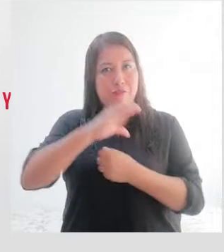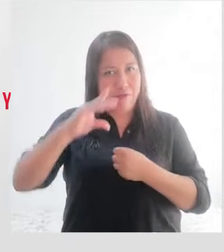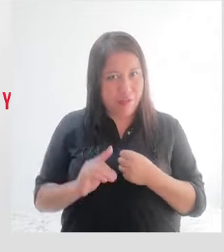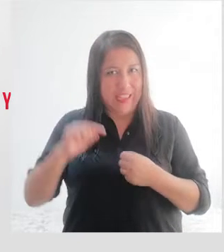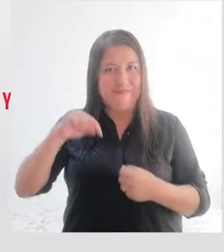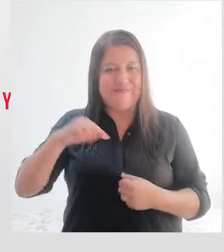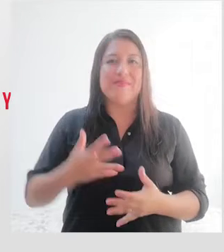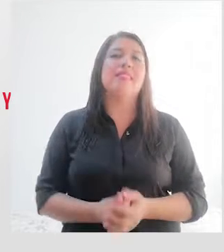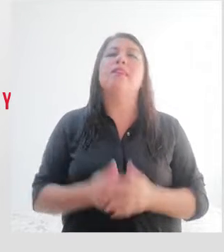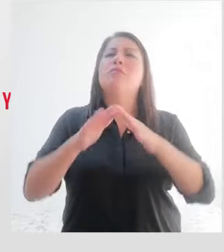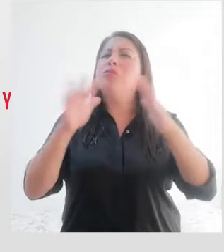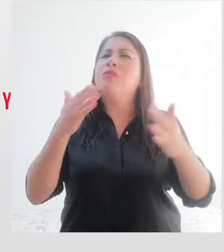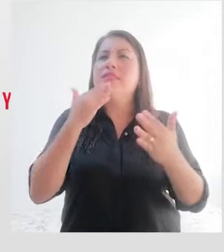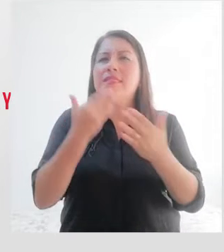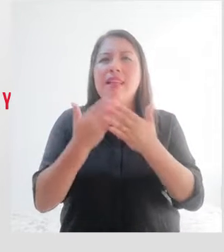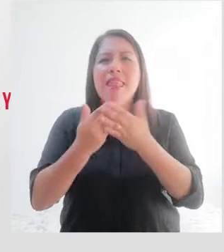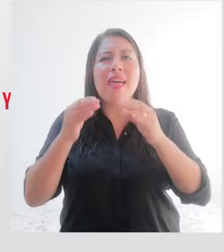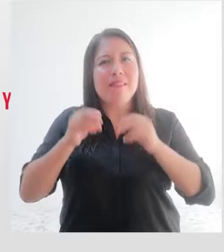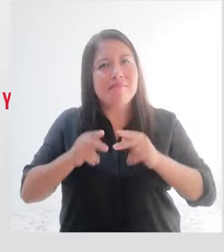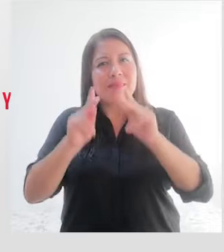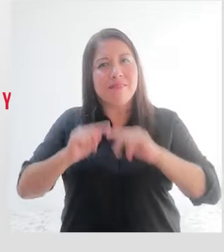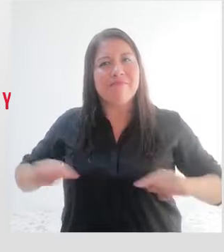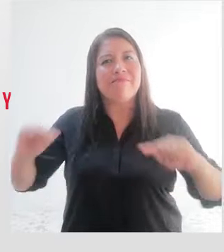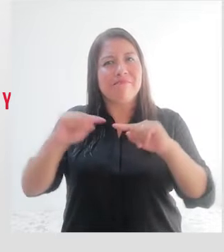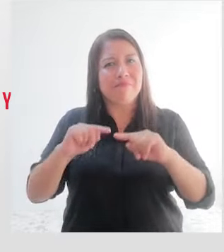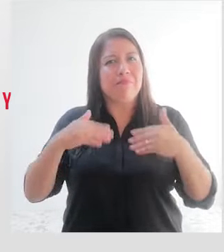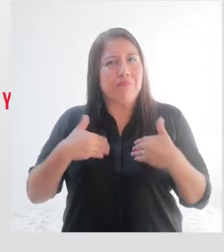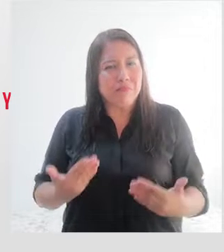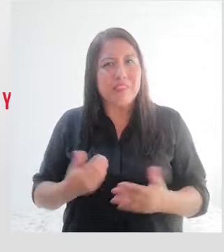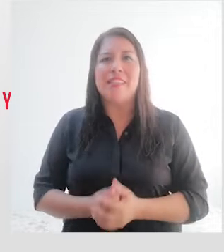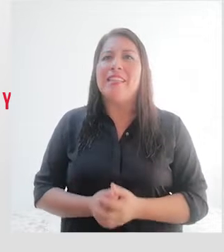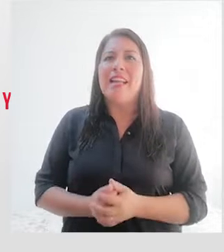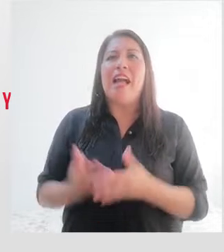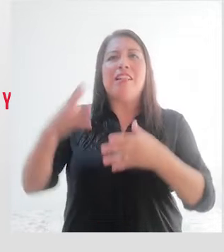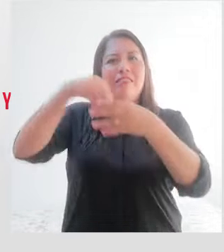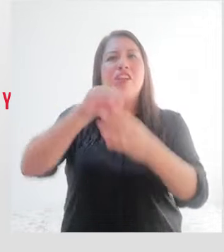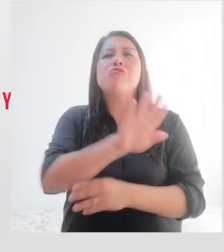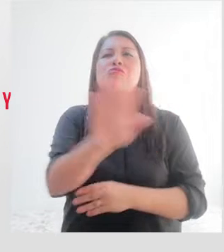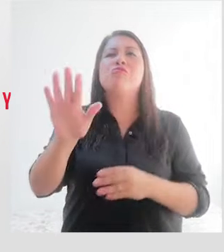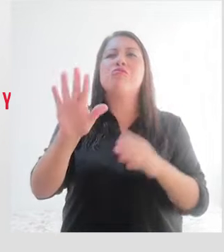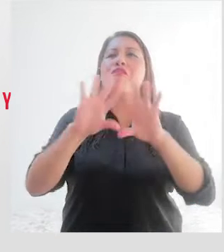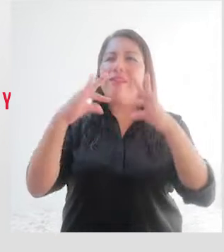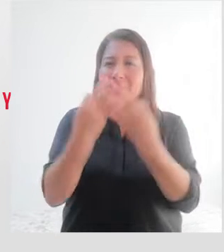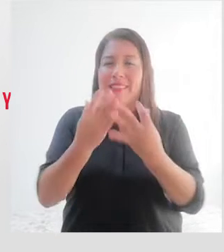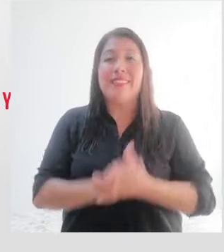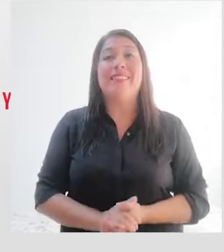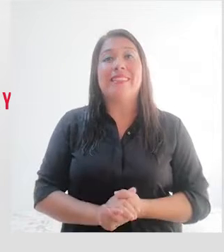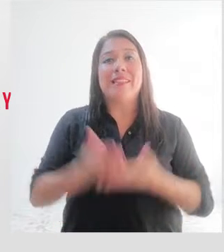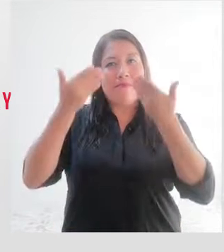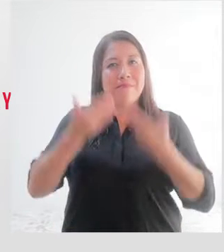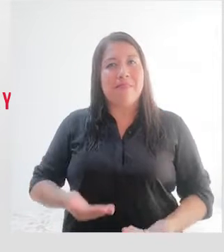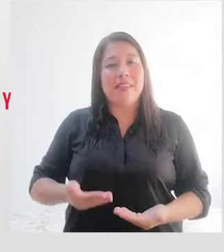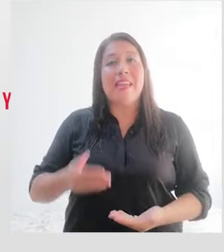Conadis. Muchísimas gracias por permitirnos ingresar a vuestros hogares. Sus amigos